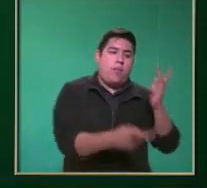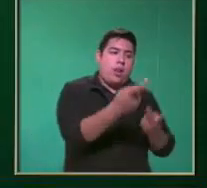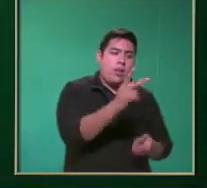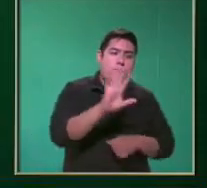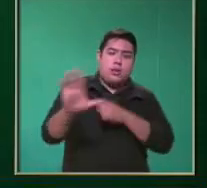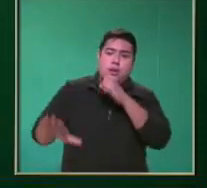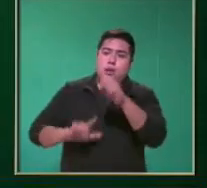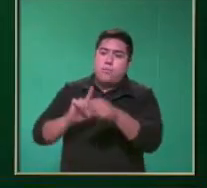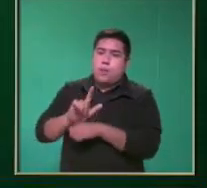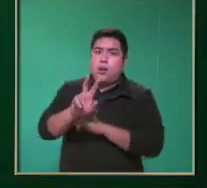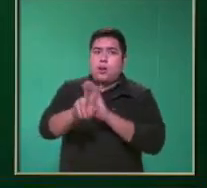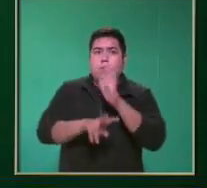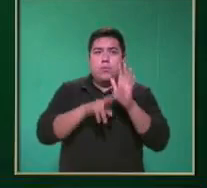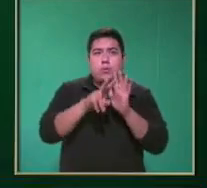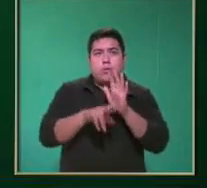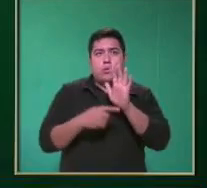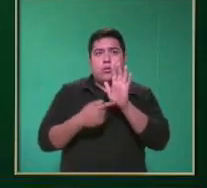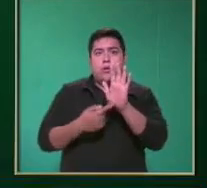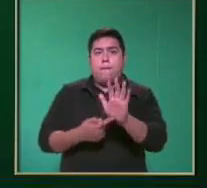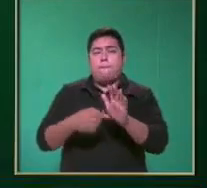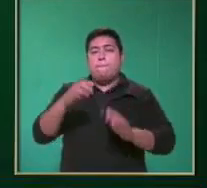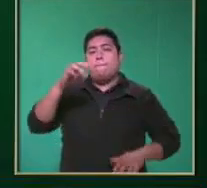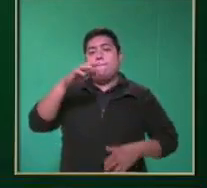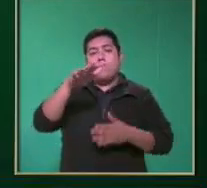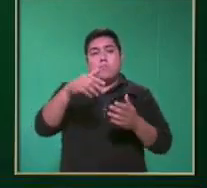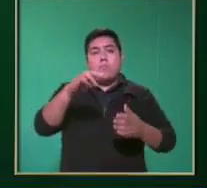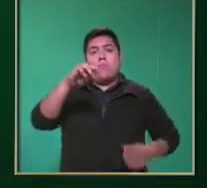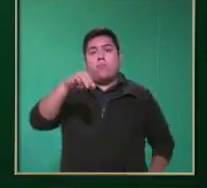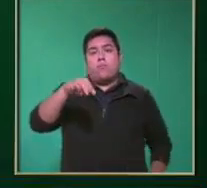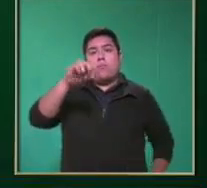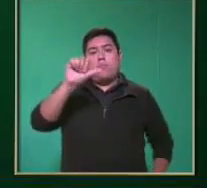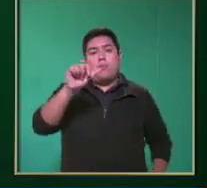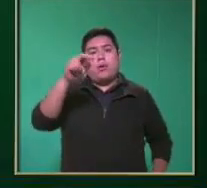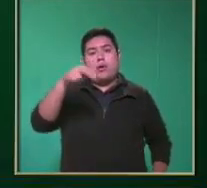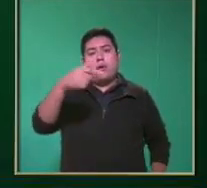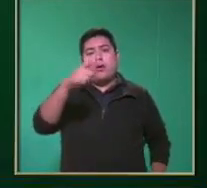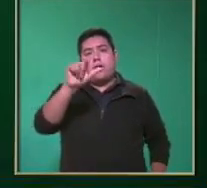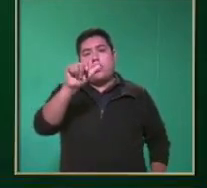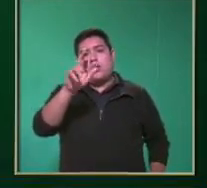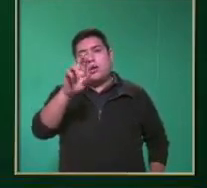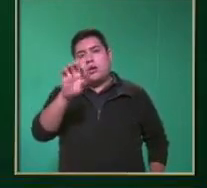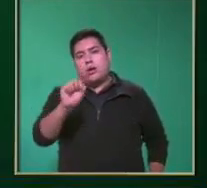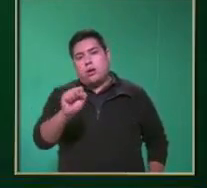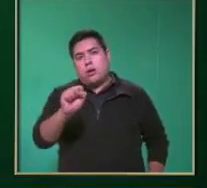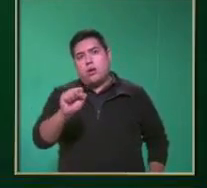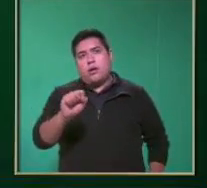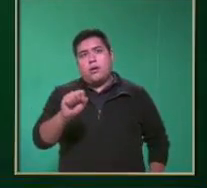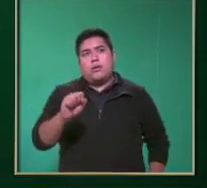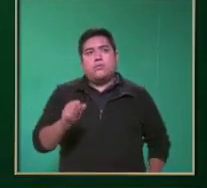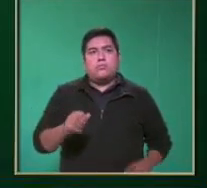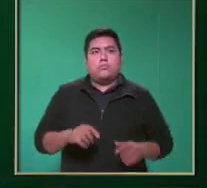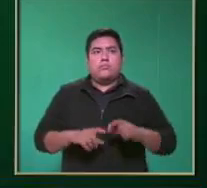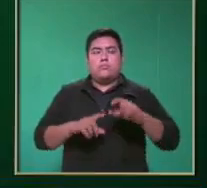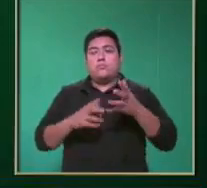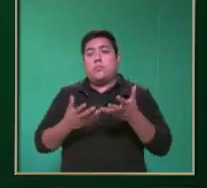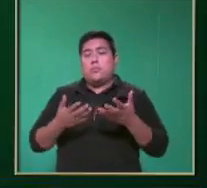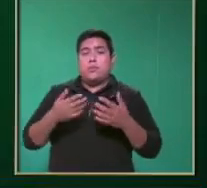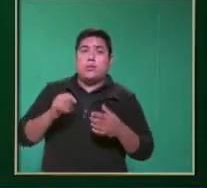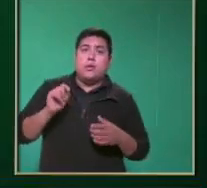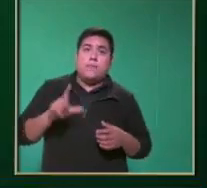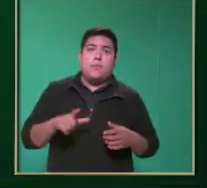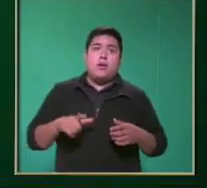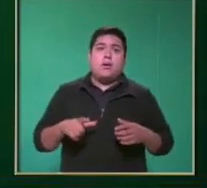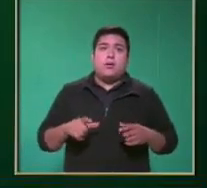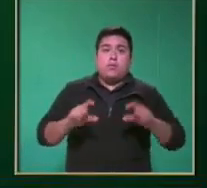que nos daban. La zona de manglares, que está ubicada hacia las costas de este país, tanto por